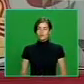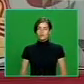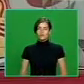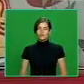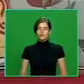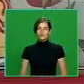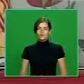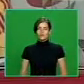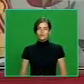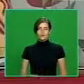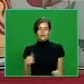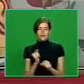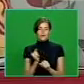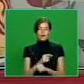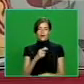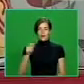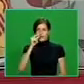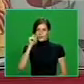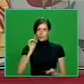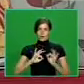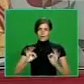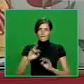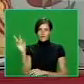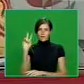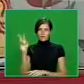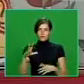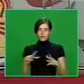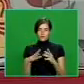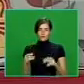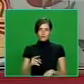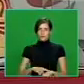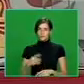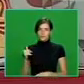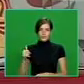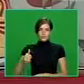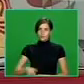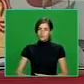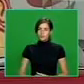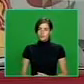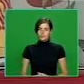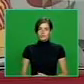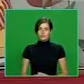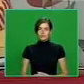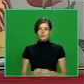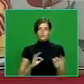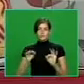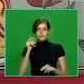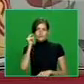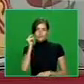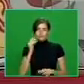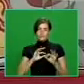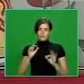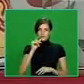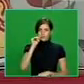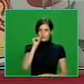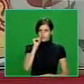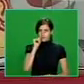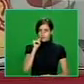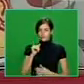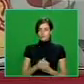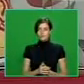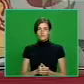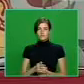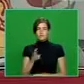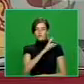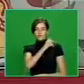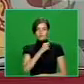dramaturgos trabajadores del teatro venezolano de todos los tiempos actrices actores